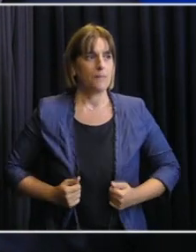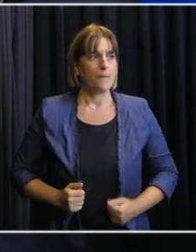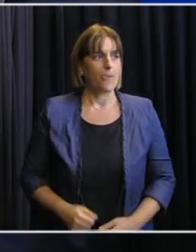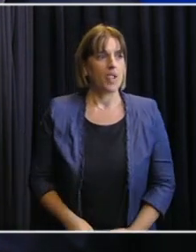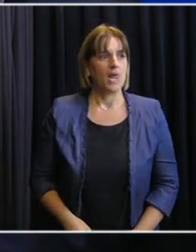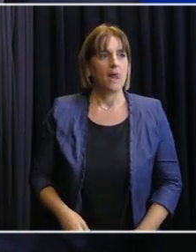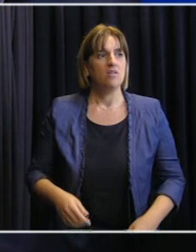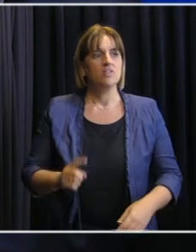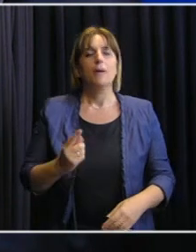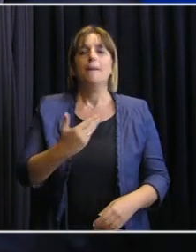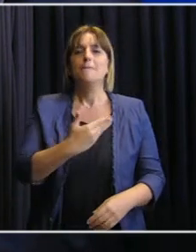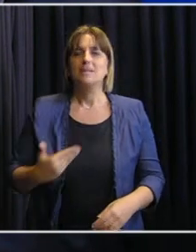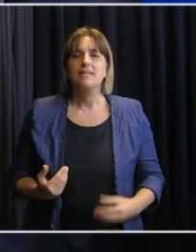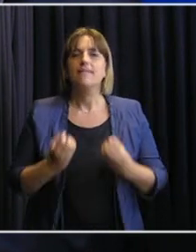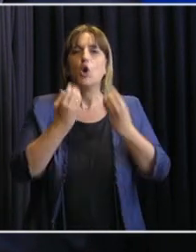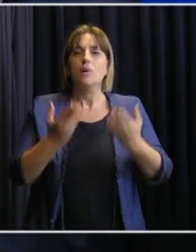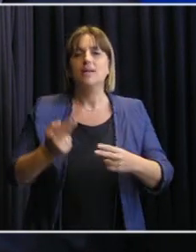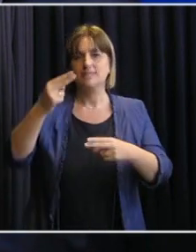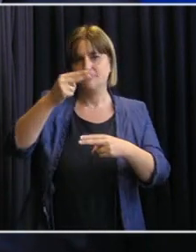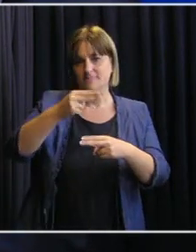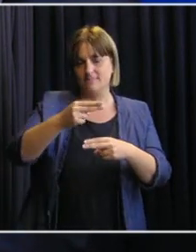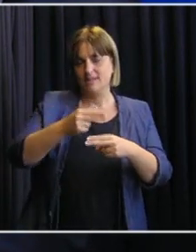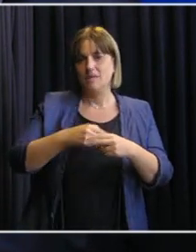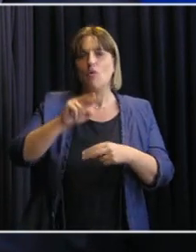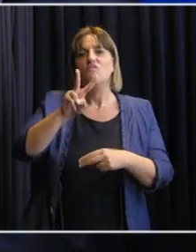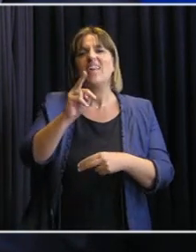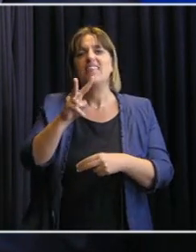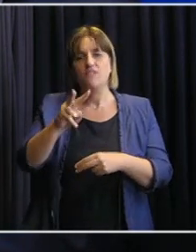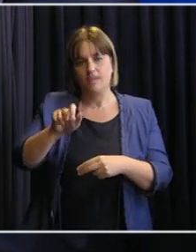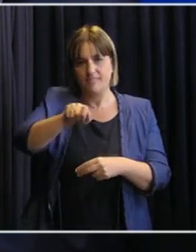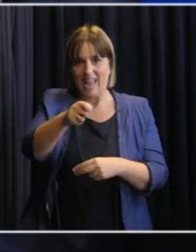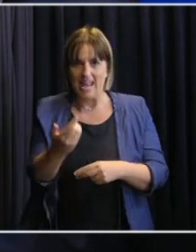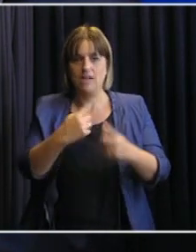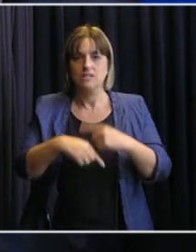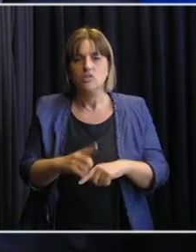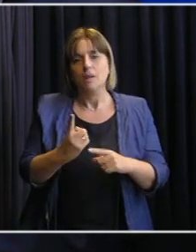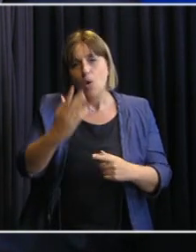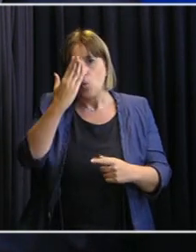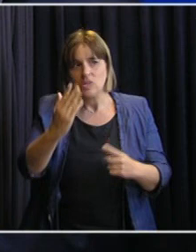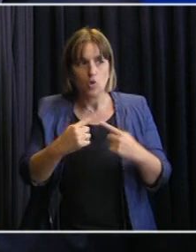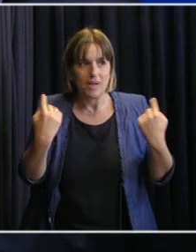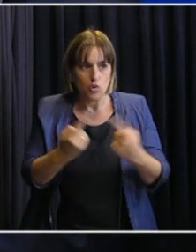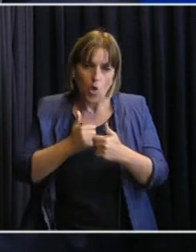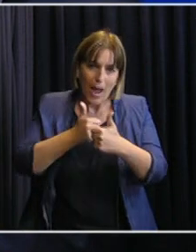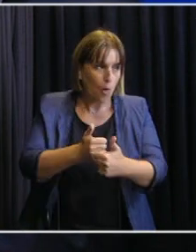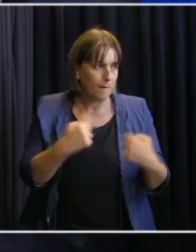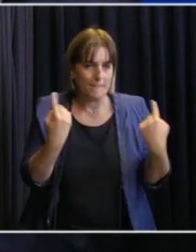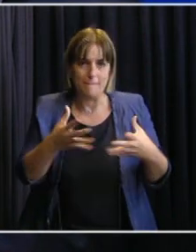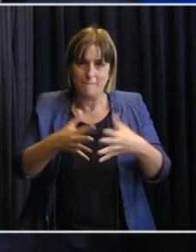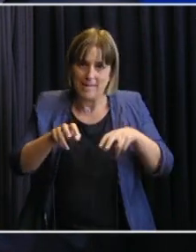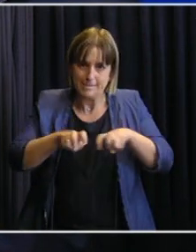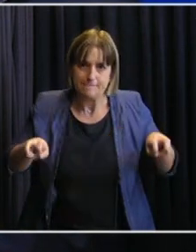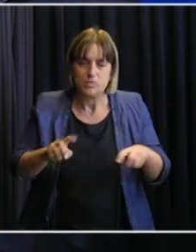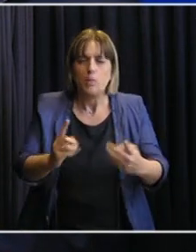Bien, ¿qué tal? Presidente, por acá, Nicolás González, de Noticias. Gracias por estos minutos. Un saludo para todos los que están acompañándonos. La pregunta